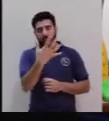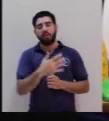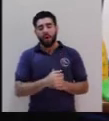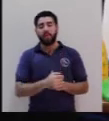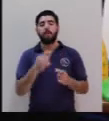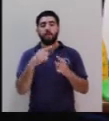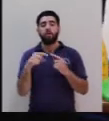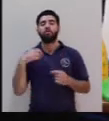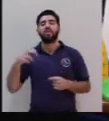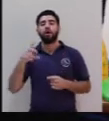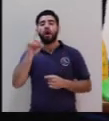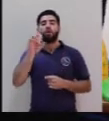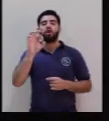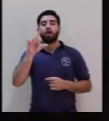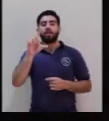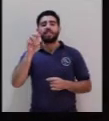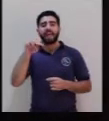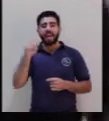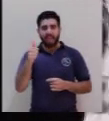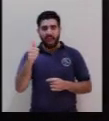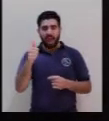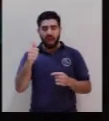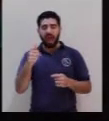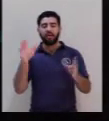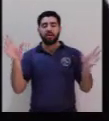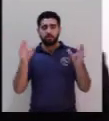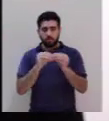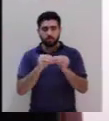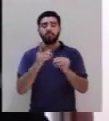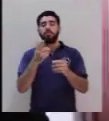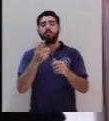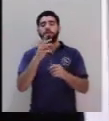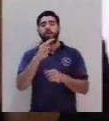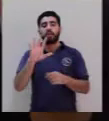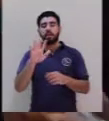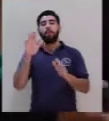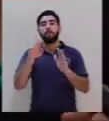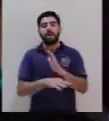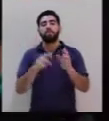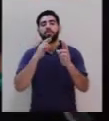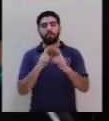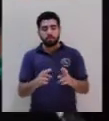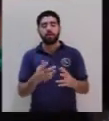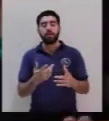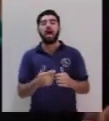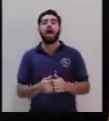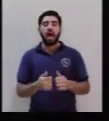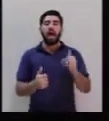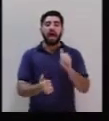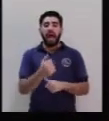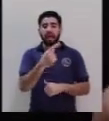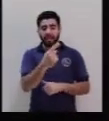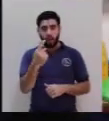menos 9 y esto da un total de 36. Uh-huh. Quiere decir que cada par de zapatos